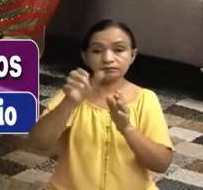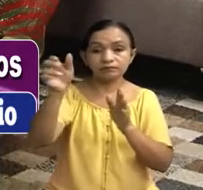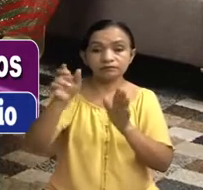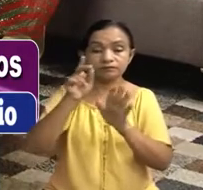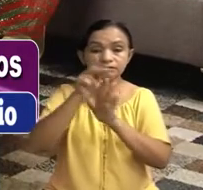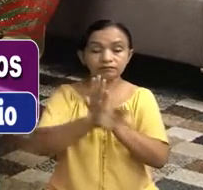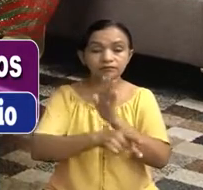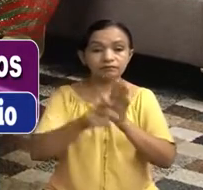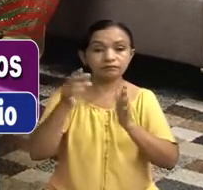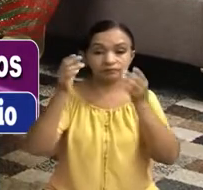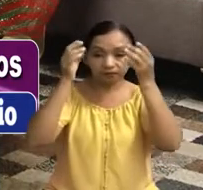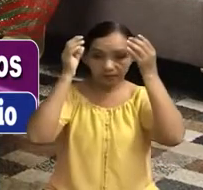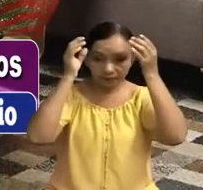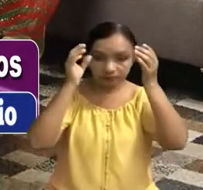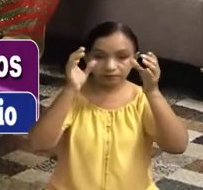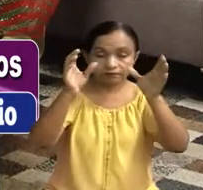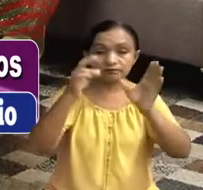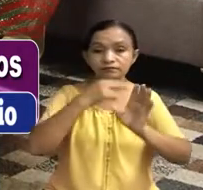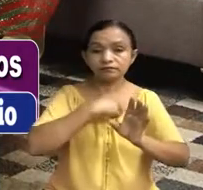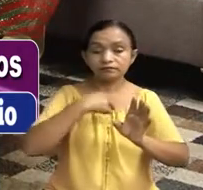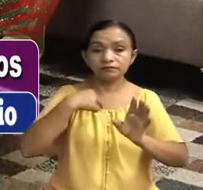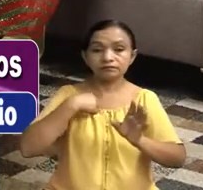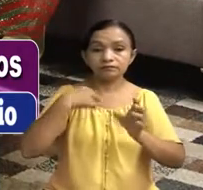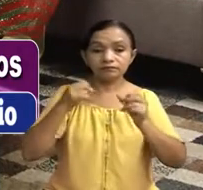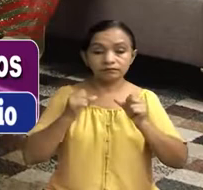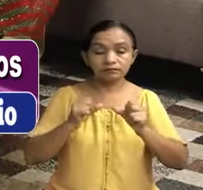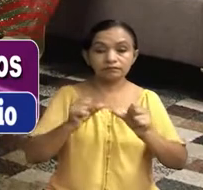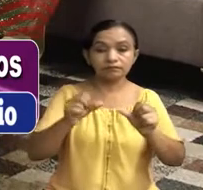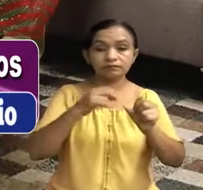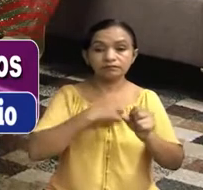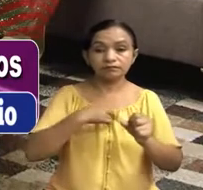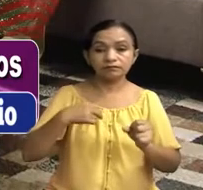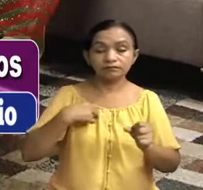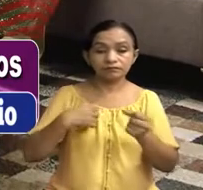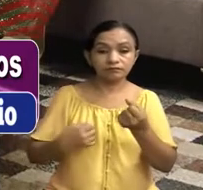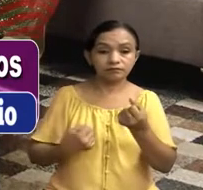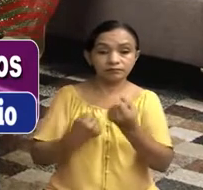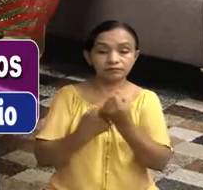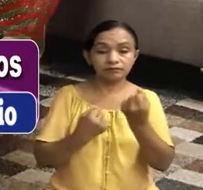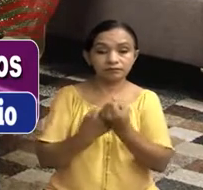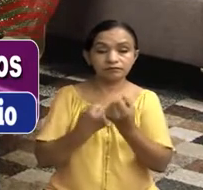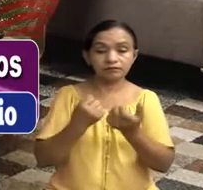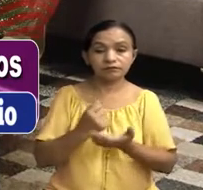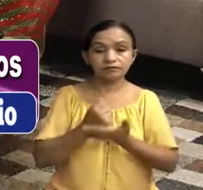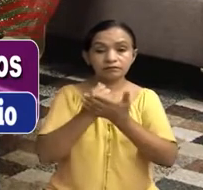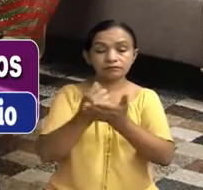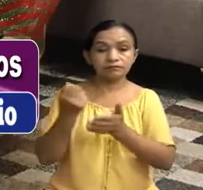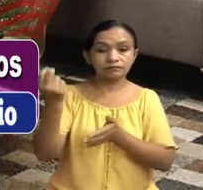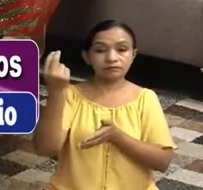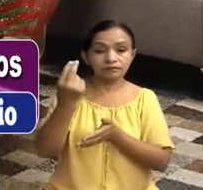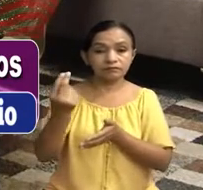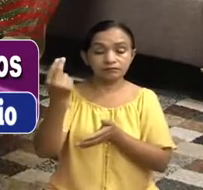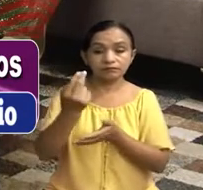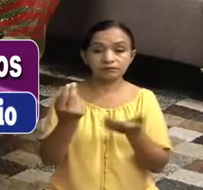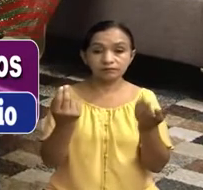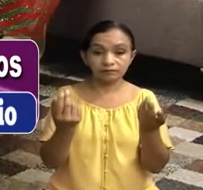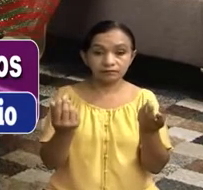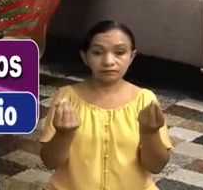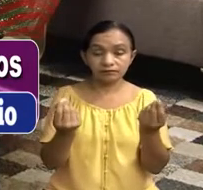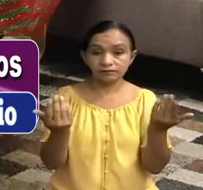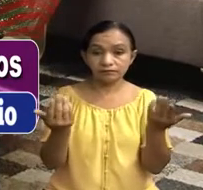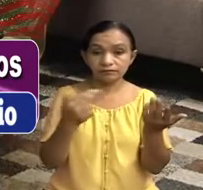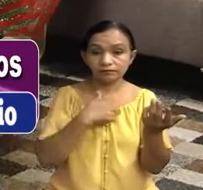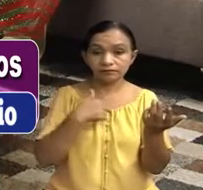del Caribe, ¿verdad?, que han sido beneficiados y siguen siendo beneficiados con una cooperación solidaria, usando ese recurso, no para